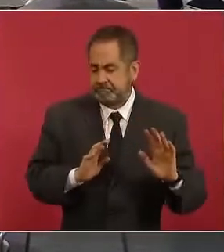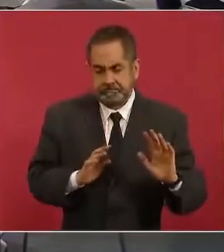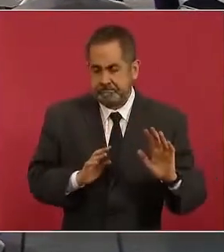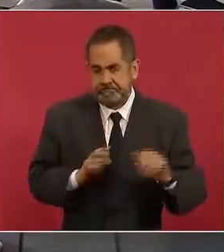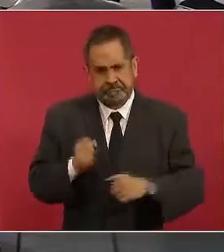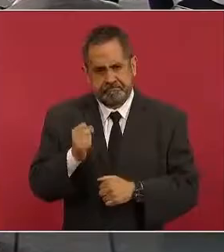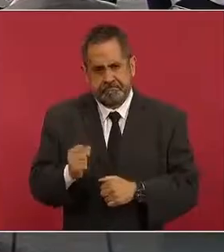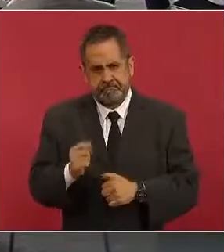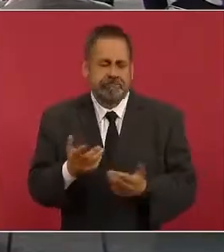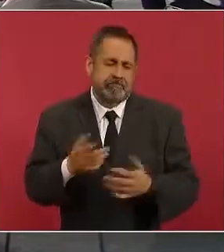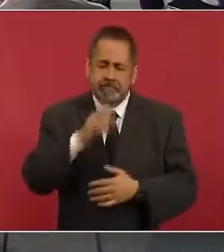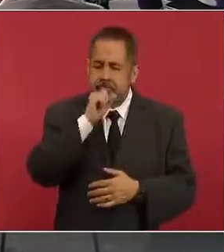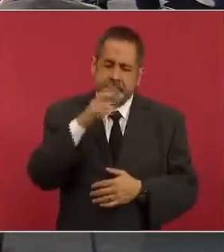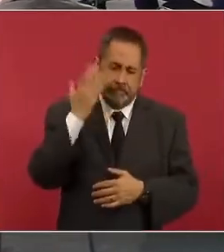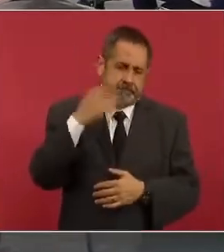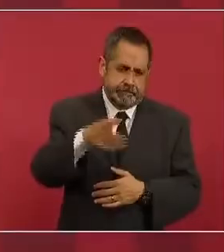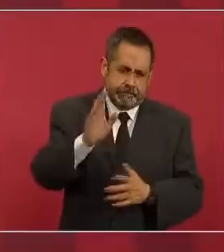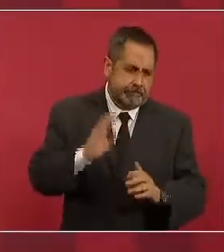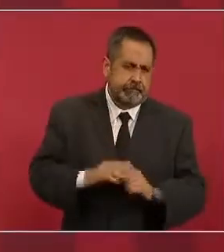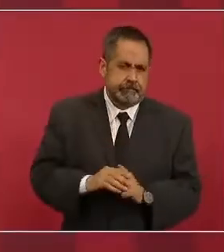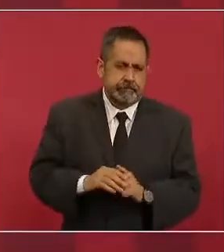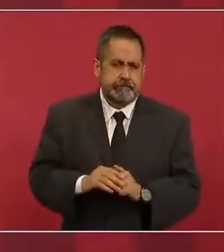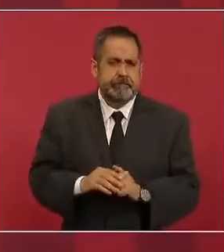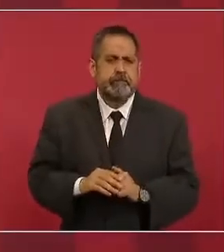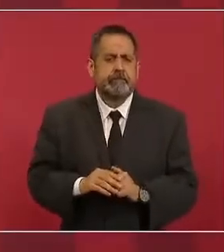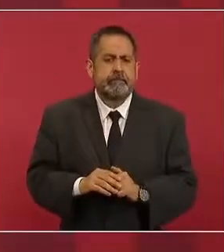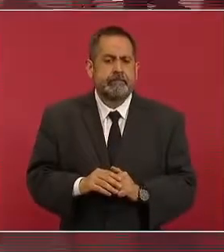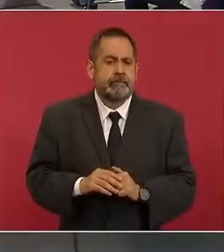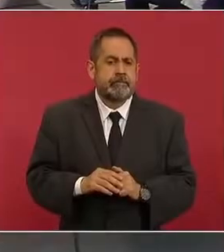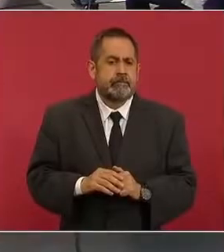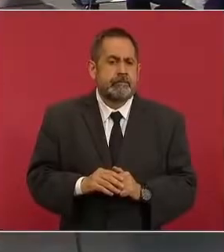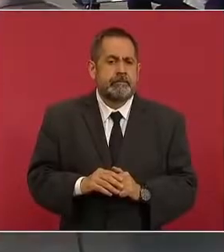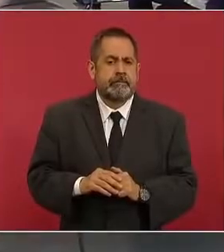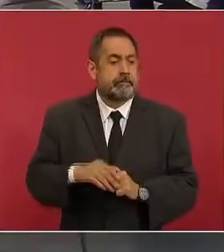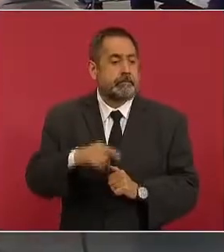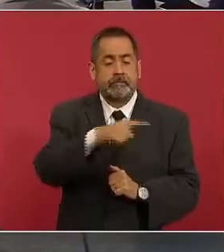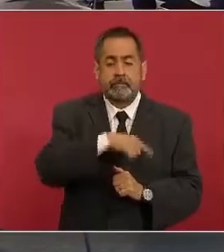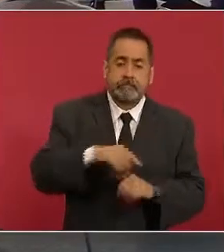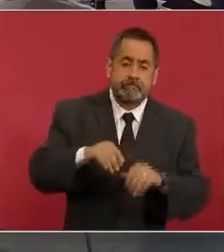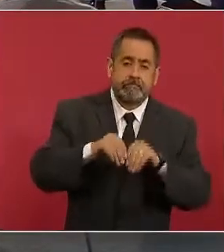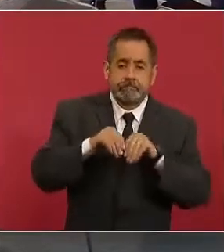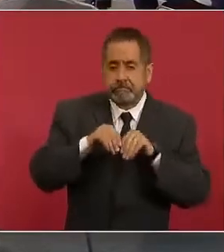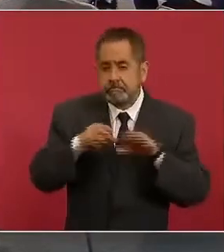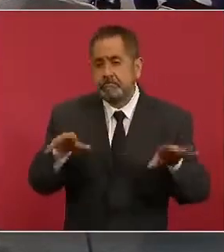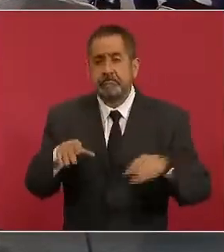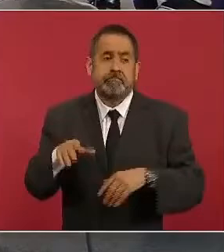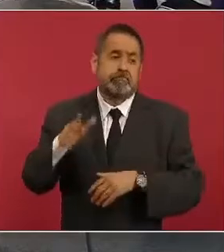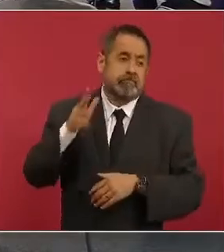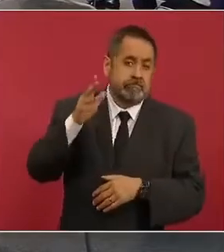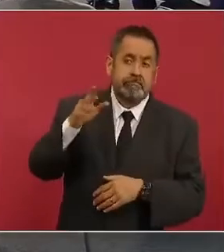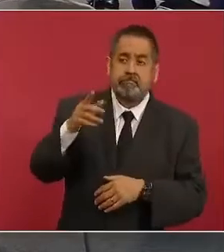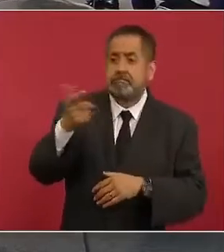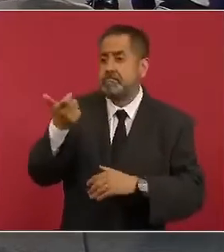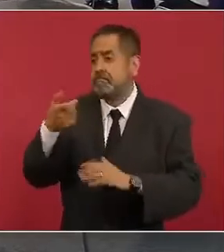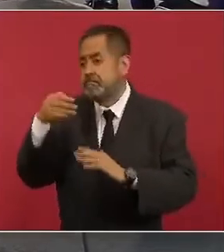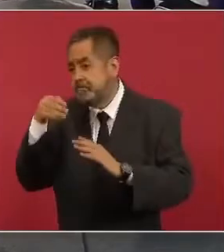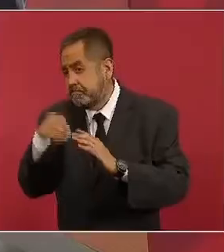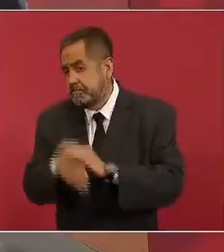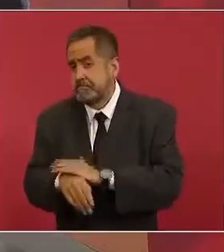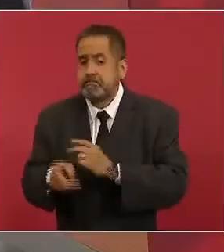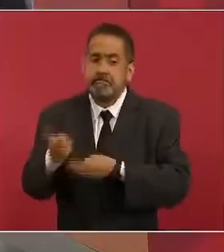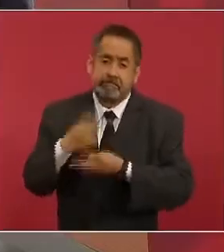y lo mismo, ¿no? Si se da a conocer, va a haber devaluación, viene